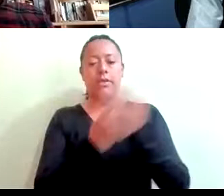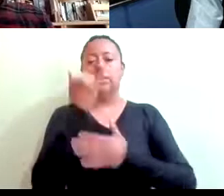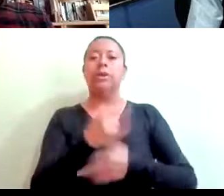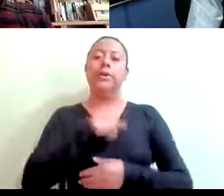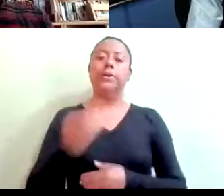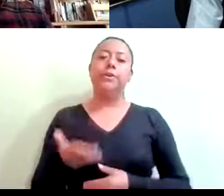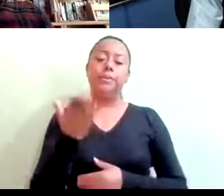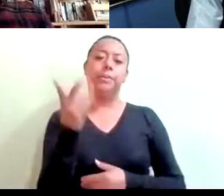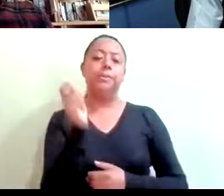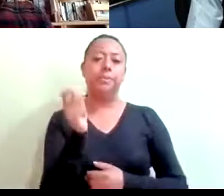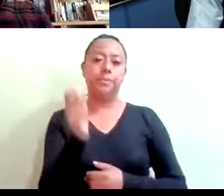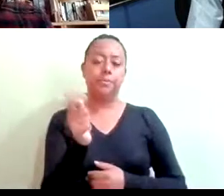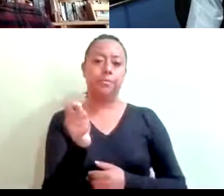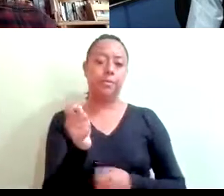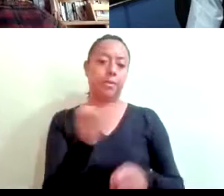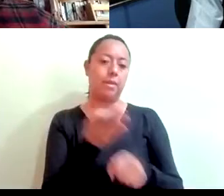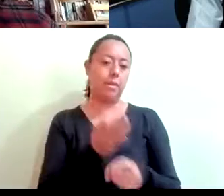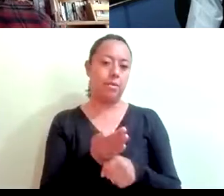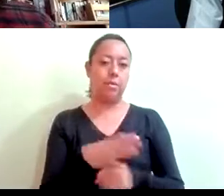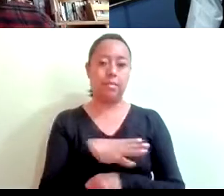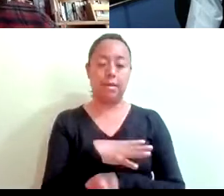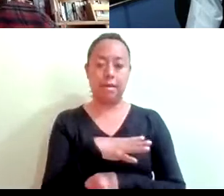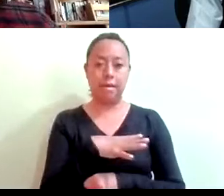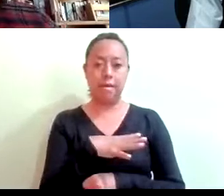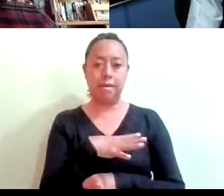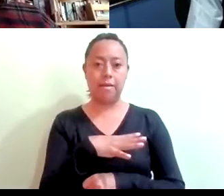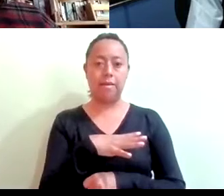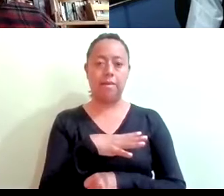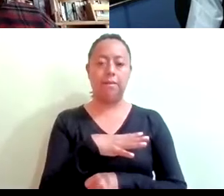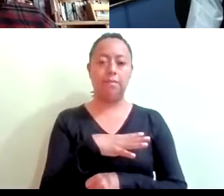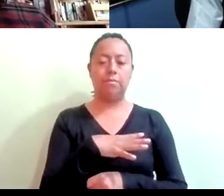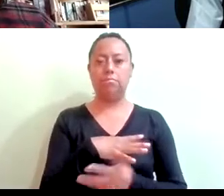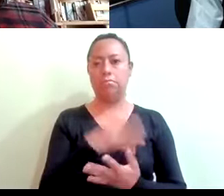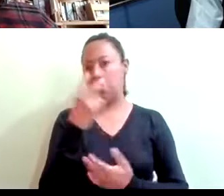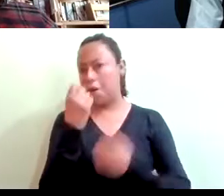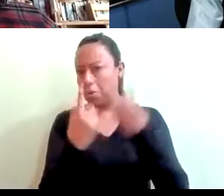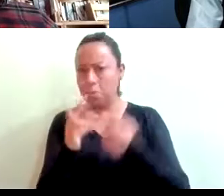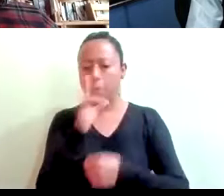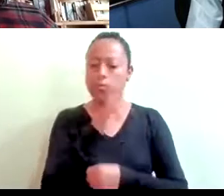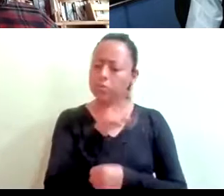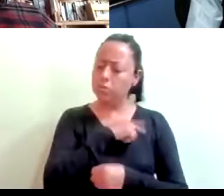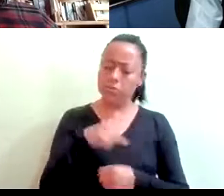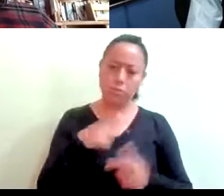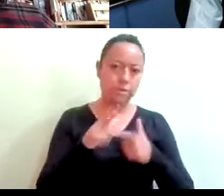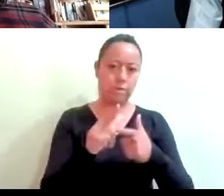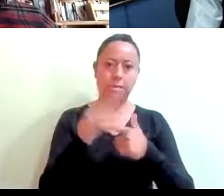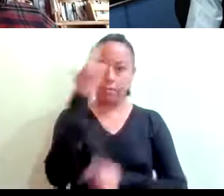es que si existe alguna inquietud sobre eso, siguiéramos revisando de aquí a que pudiéramos